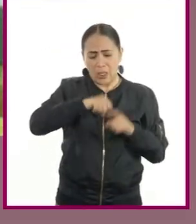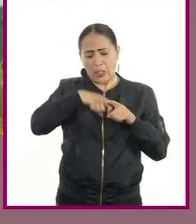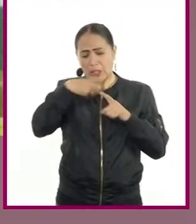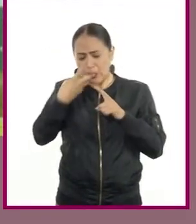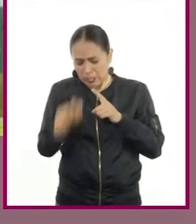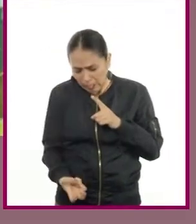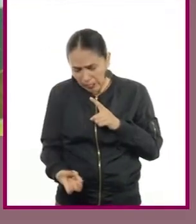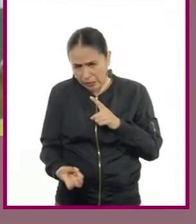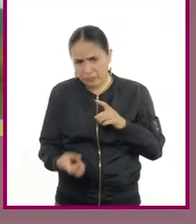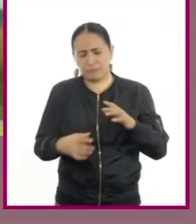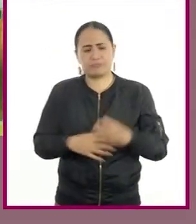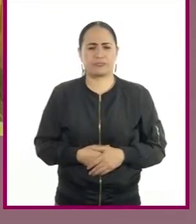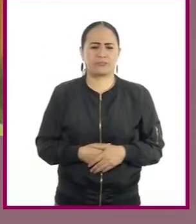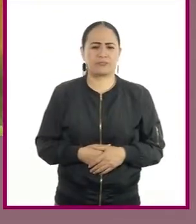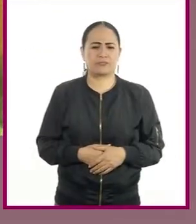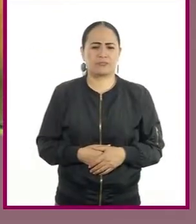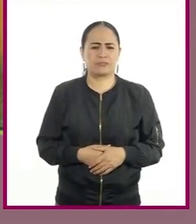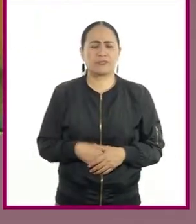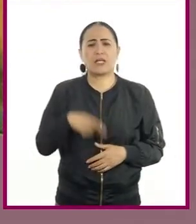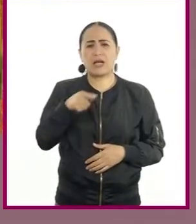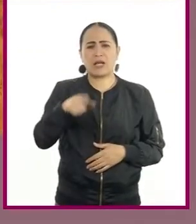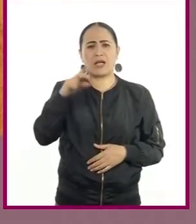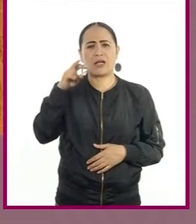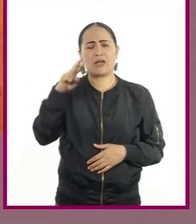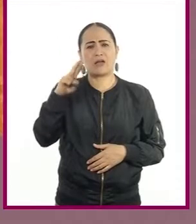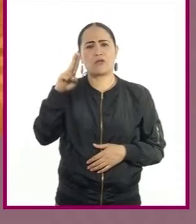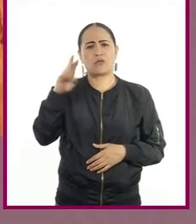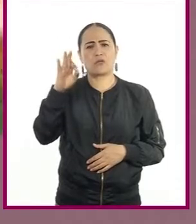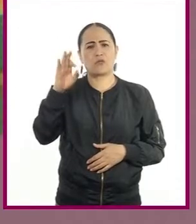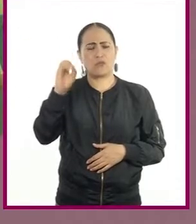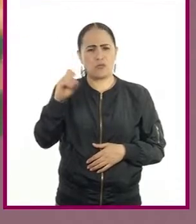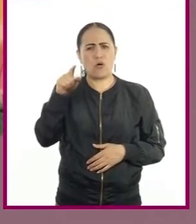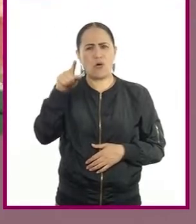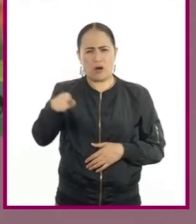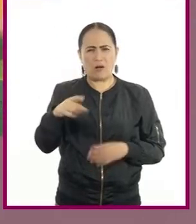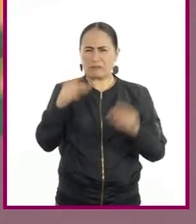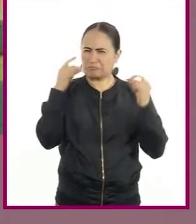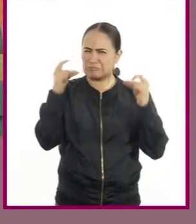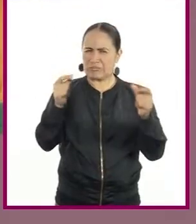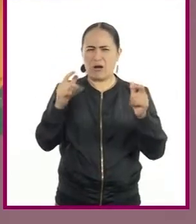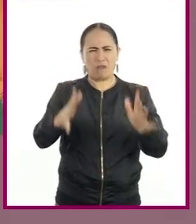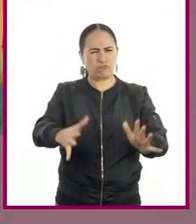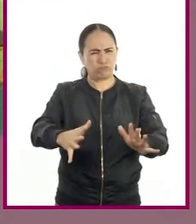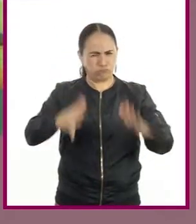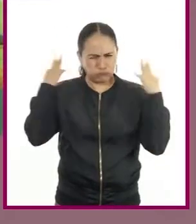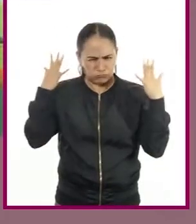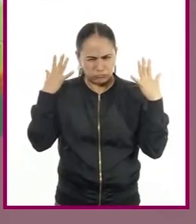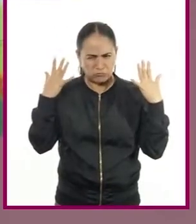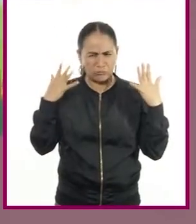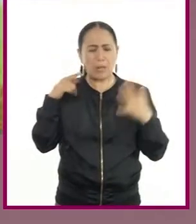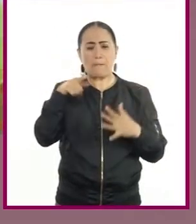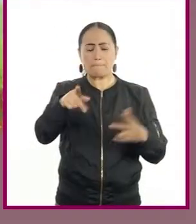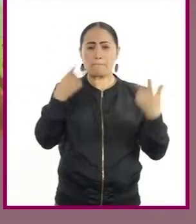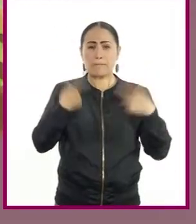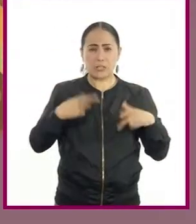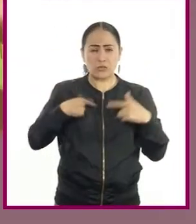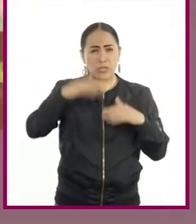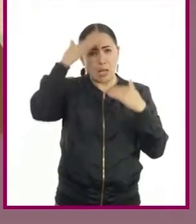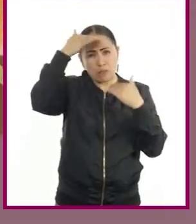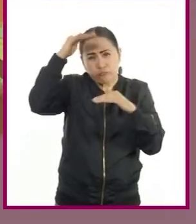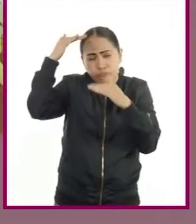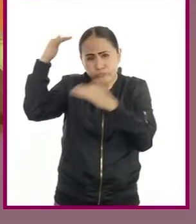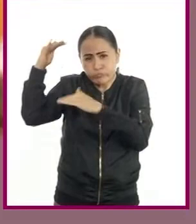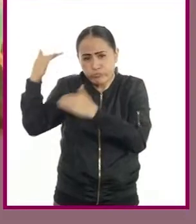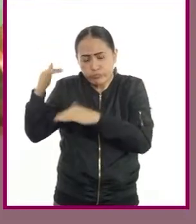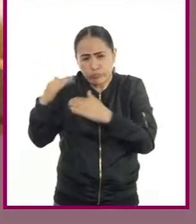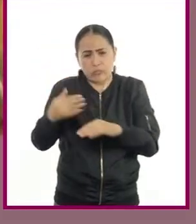comiendo. No contento con eso, Rufo pasó como una centella al lado de una pareja de señoras mayores y